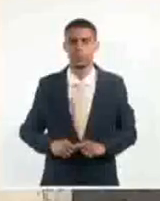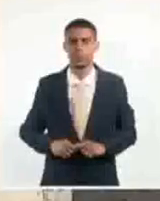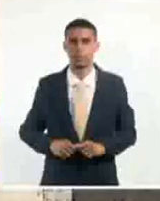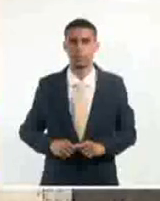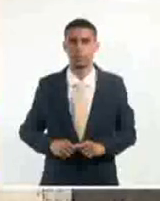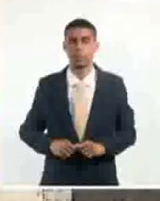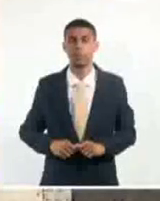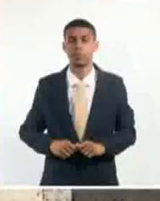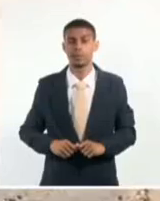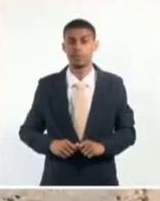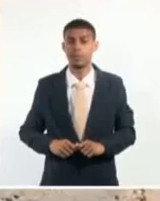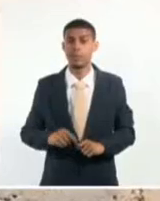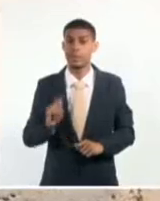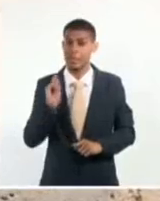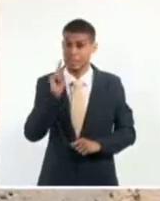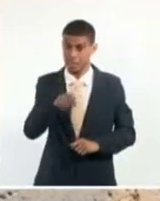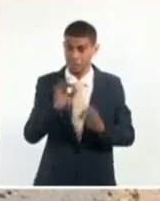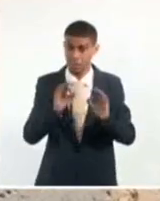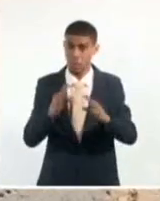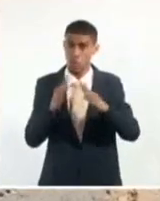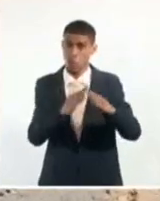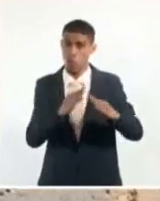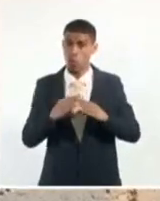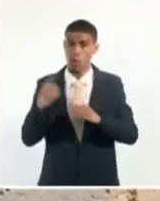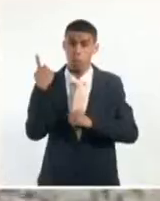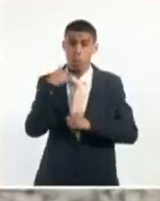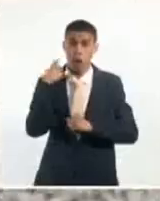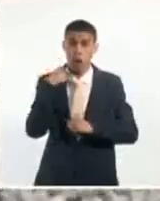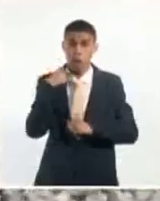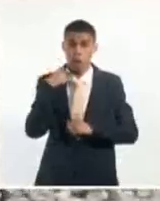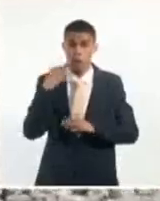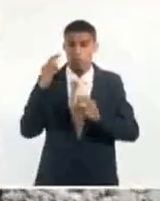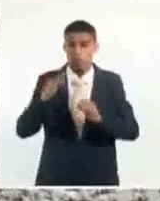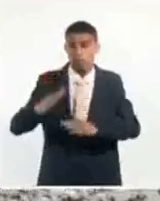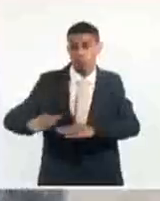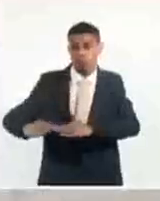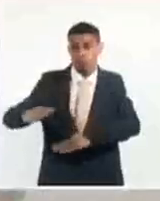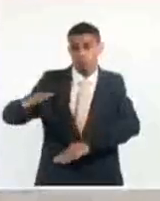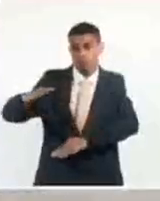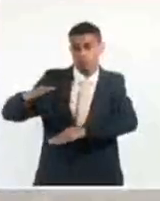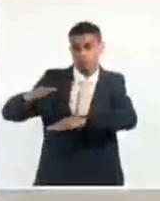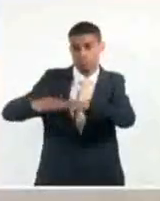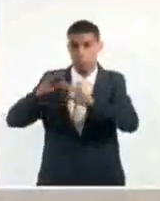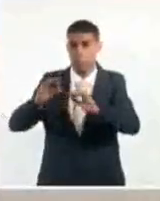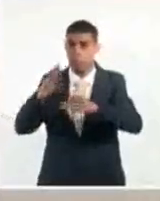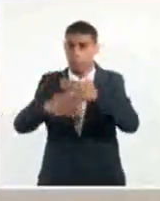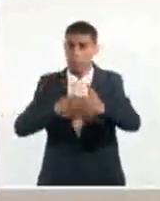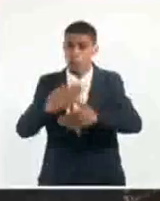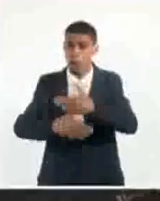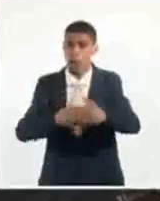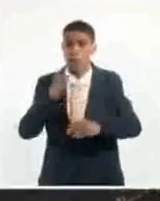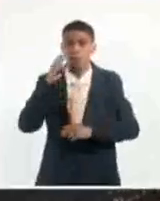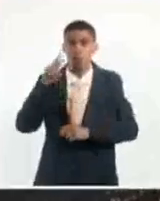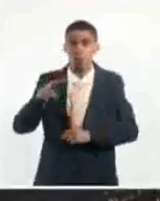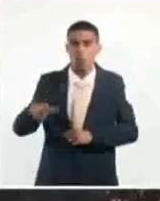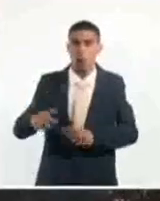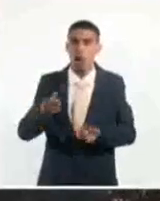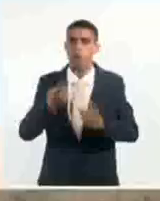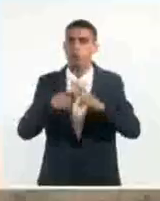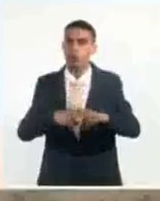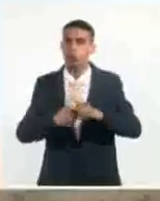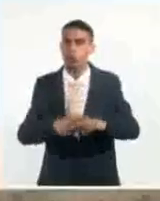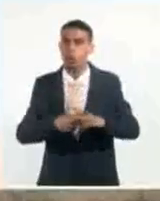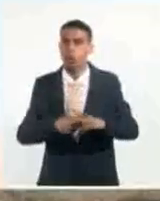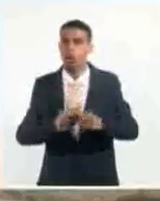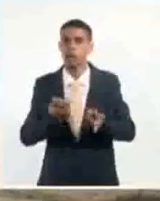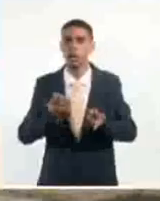Llegar a las comunidades donde por años se acumularon problemas sin resolver y buscarles solución de conjunto con organismos e